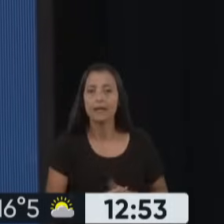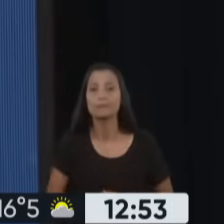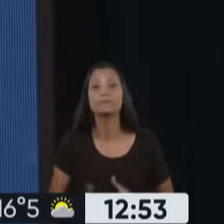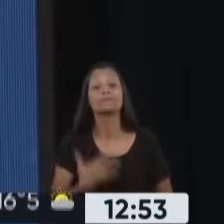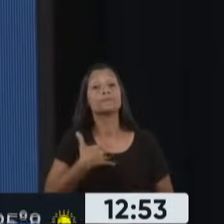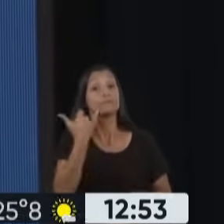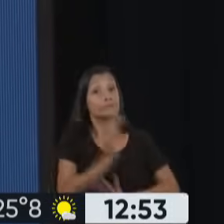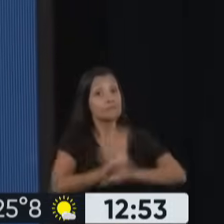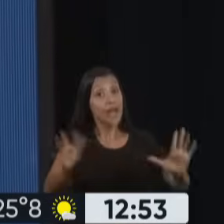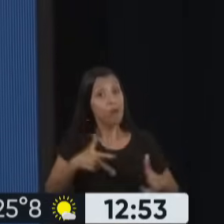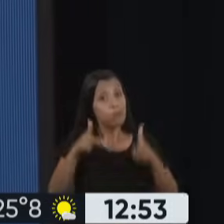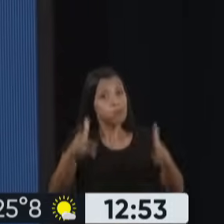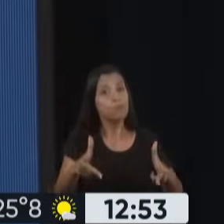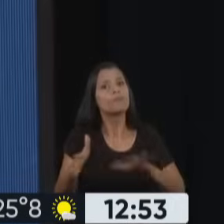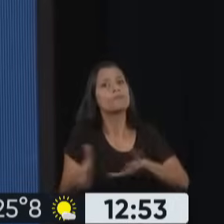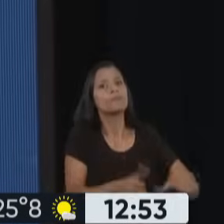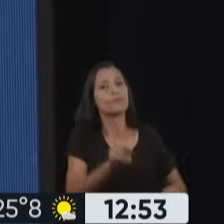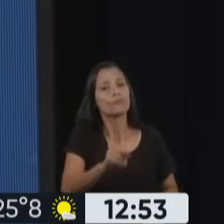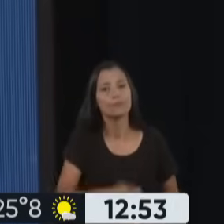Y dicho esto,